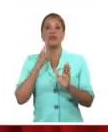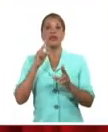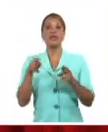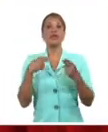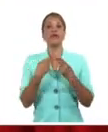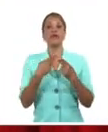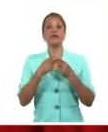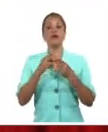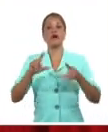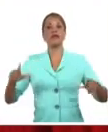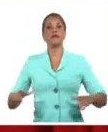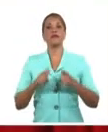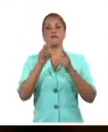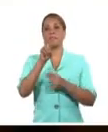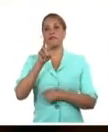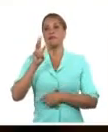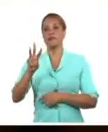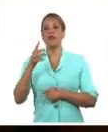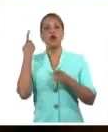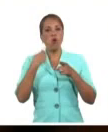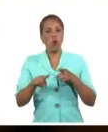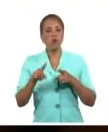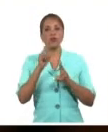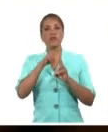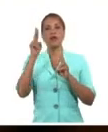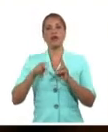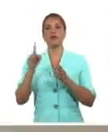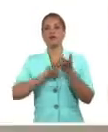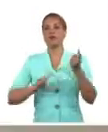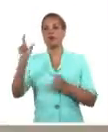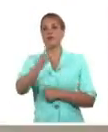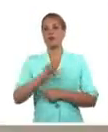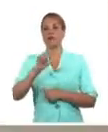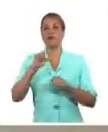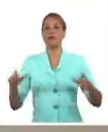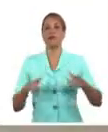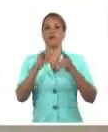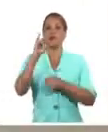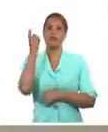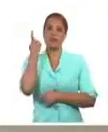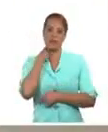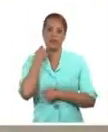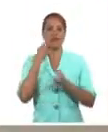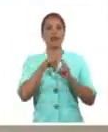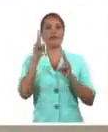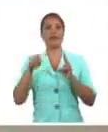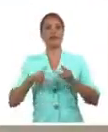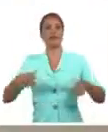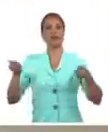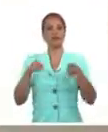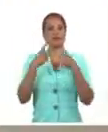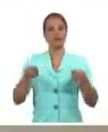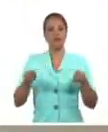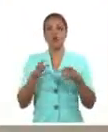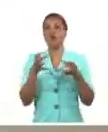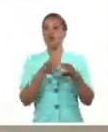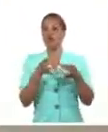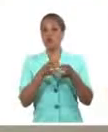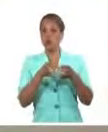23, al igual que al Guiñol de Camagüey en sus 60 años y al teatro musical. Grupos aficionados del